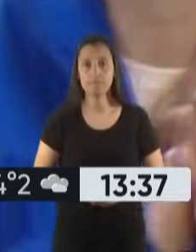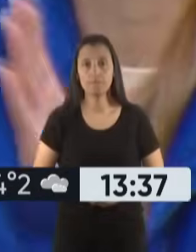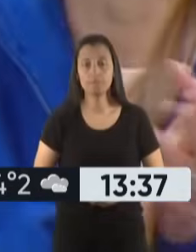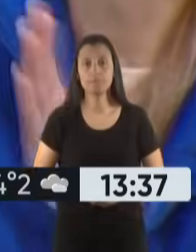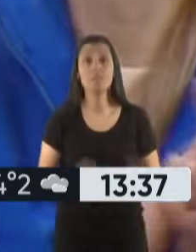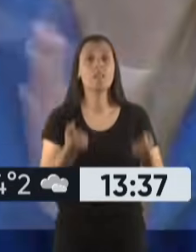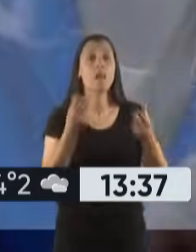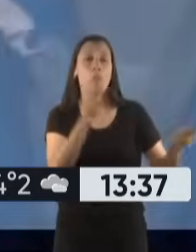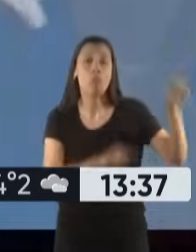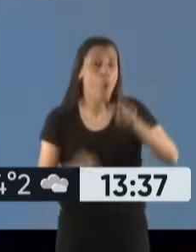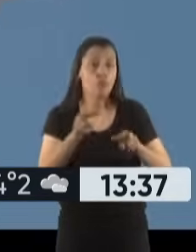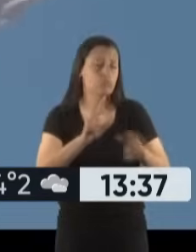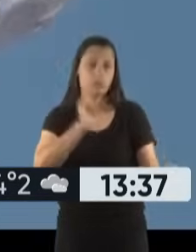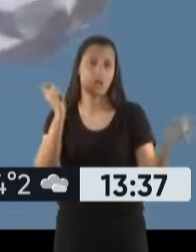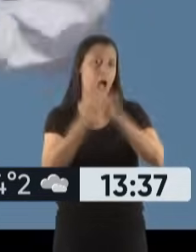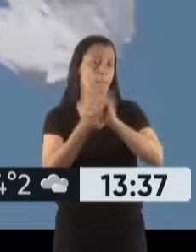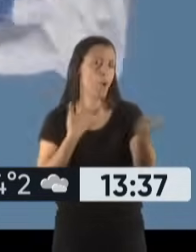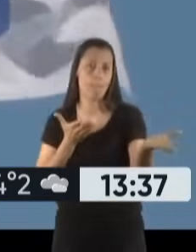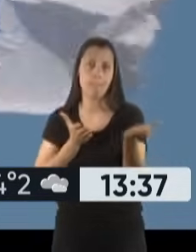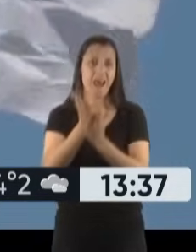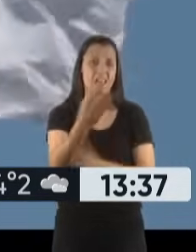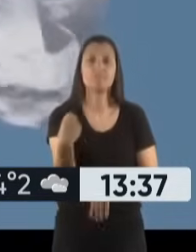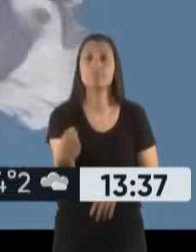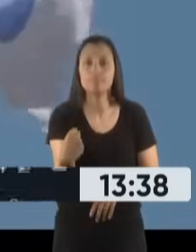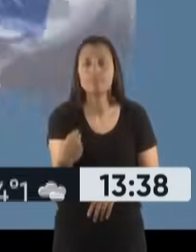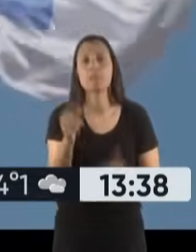es cambiar para siempre el sistema